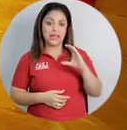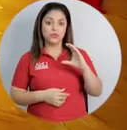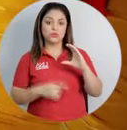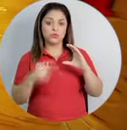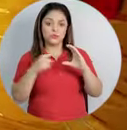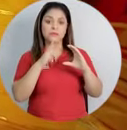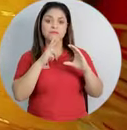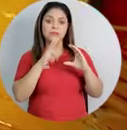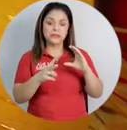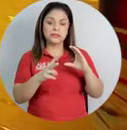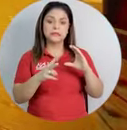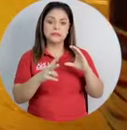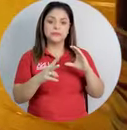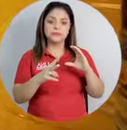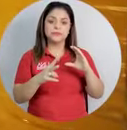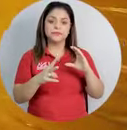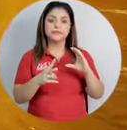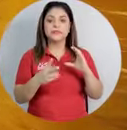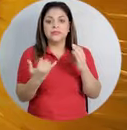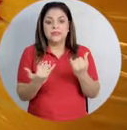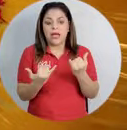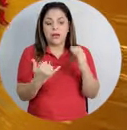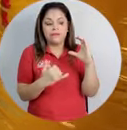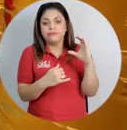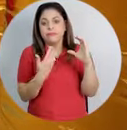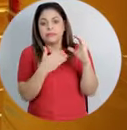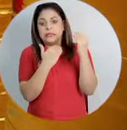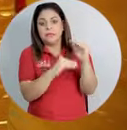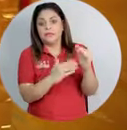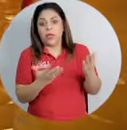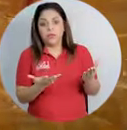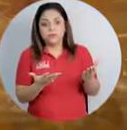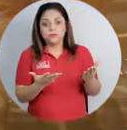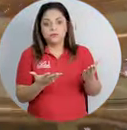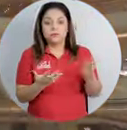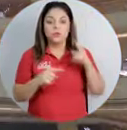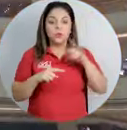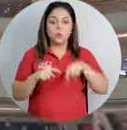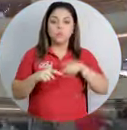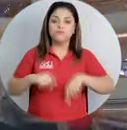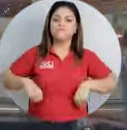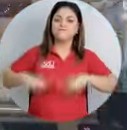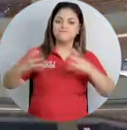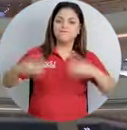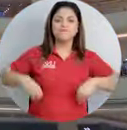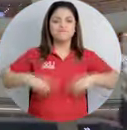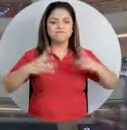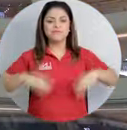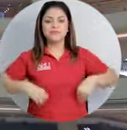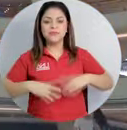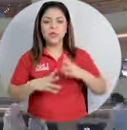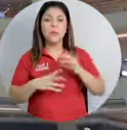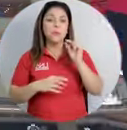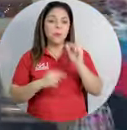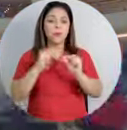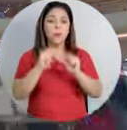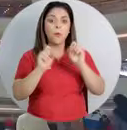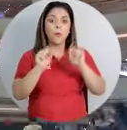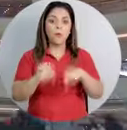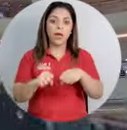nivel mundial en que estamos ya vienen limitados. Bueno, eso empieza poco a poco, a